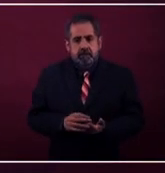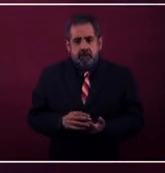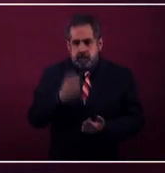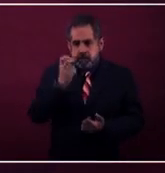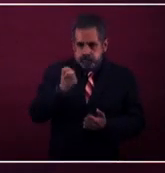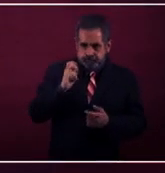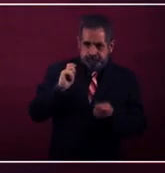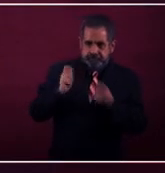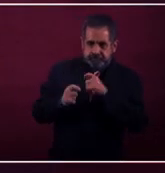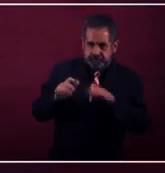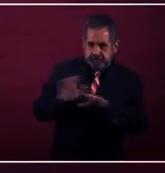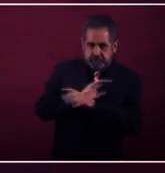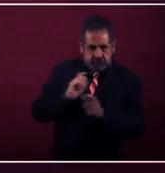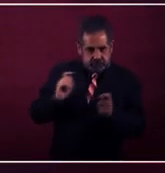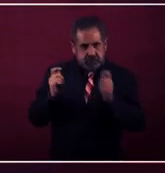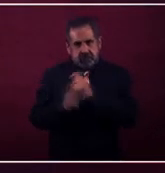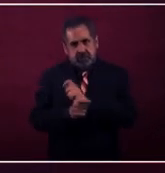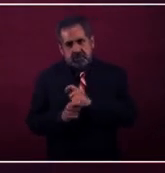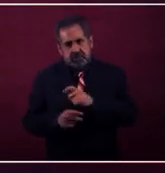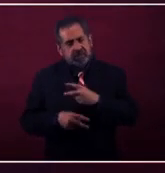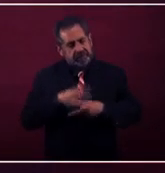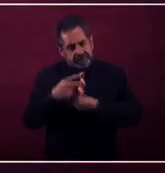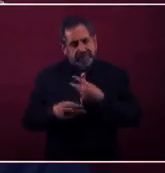Esto ya cambió. Entonces,